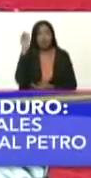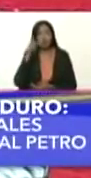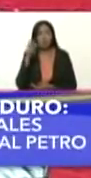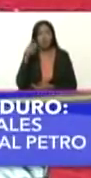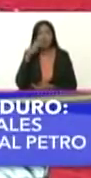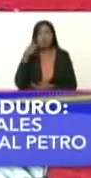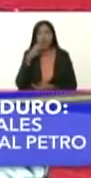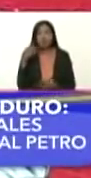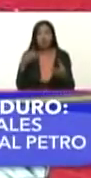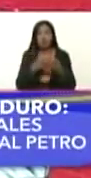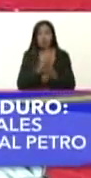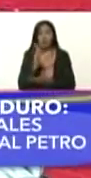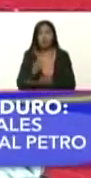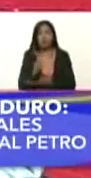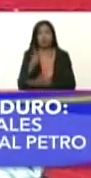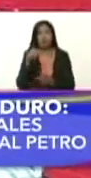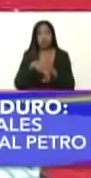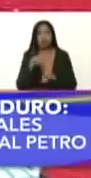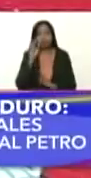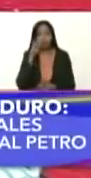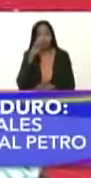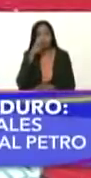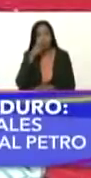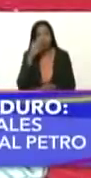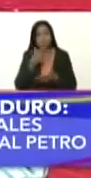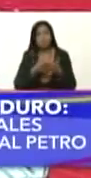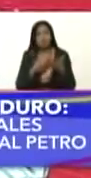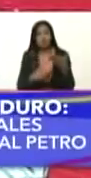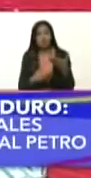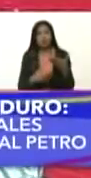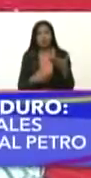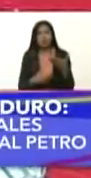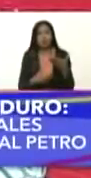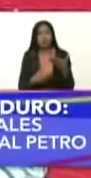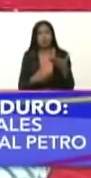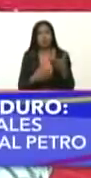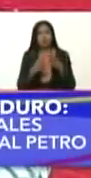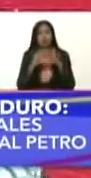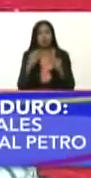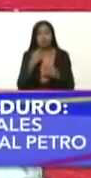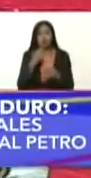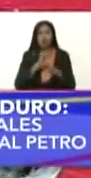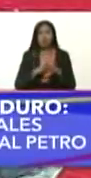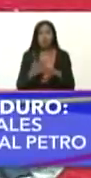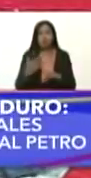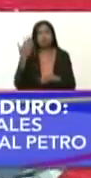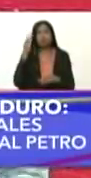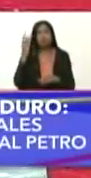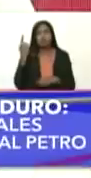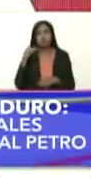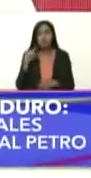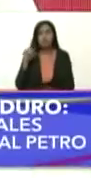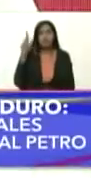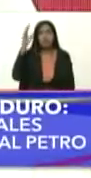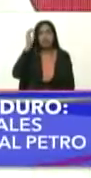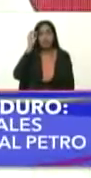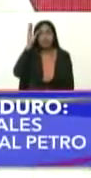Partido Socialista Unido de Venezuela, bajo mi supervisión, propuesta. Todo esto lo digo porque sé que tú tienes la